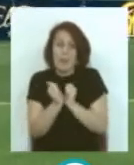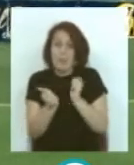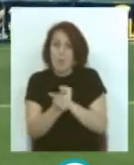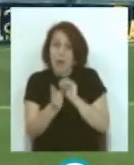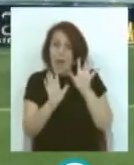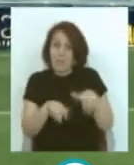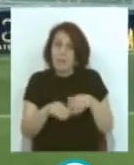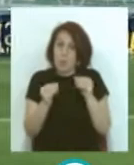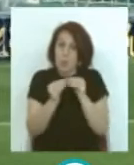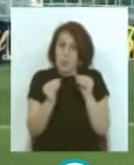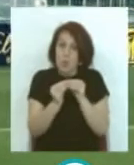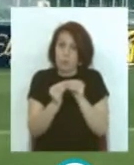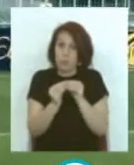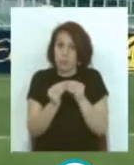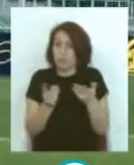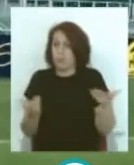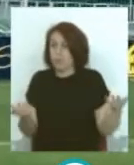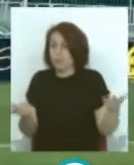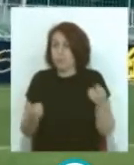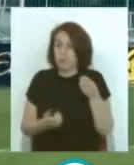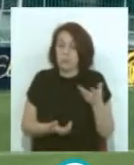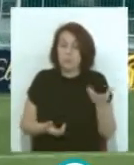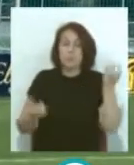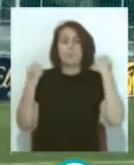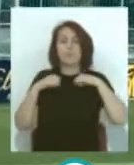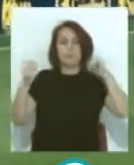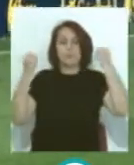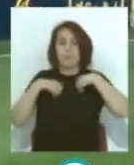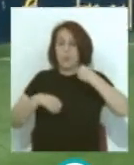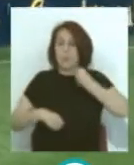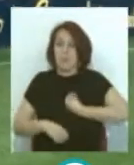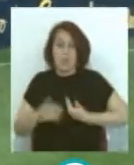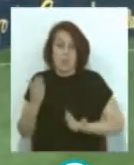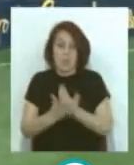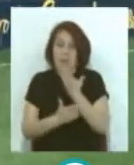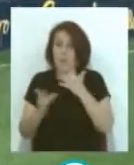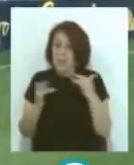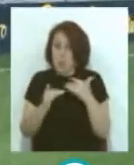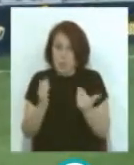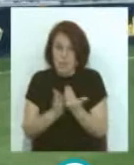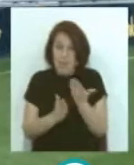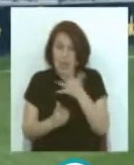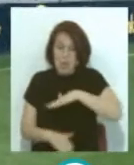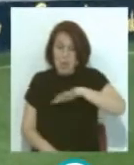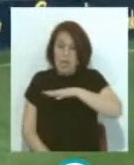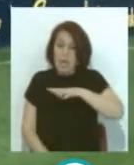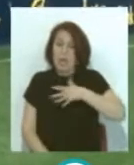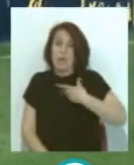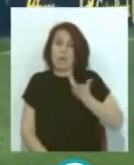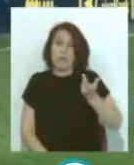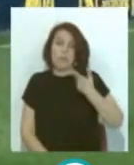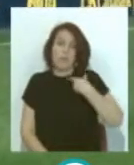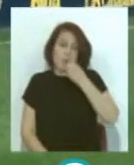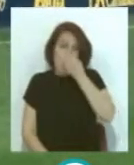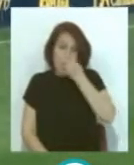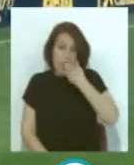Club de Fútbol de Rubén Sobrino. Y bueno, estaba entrenando el mismo día del partido por la mañana en las instalaciones del Solo, en solitario. El